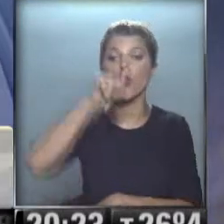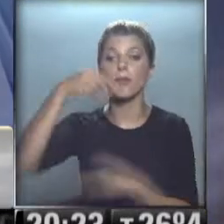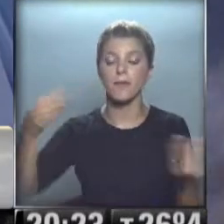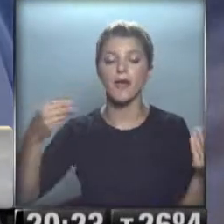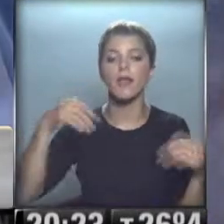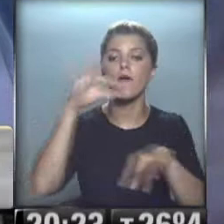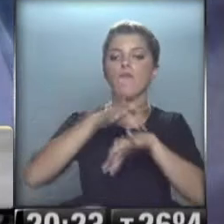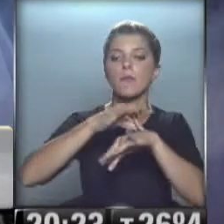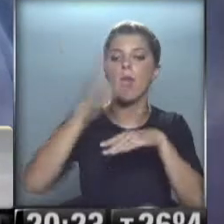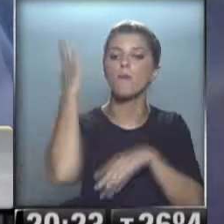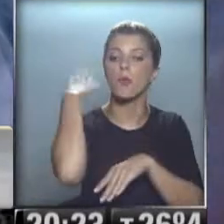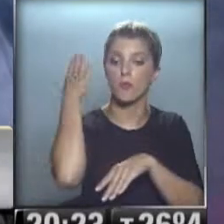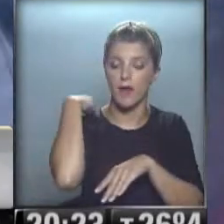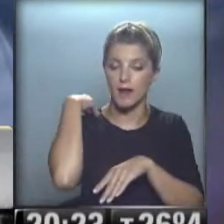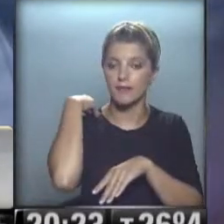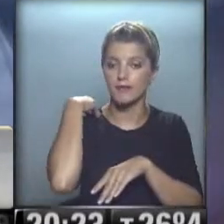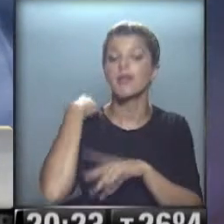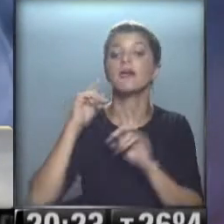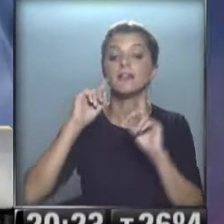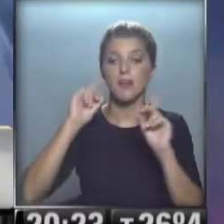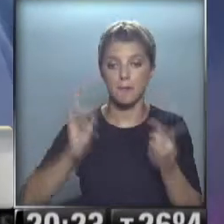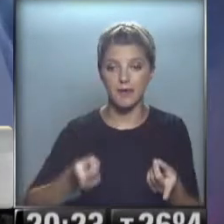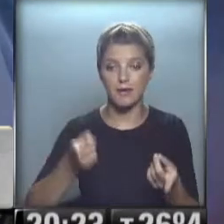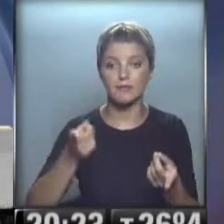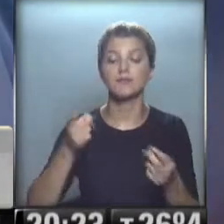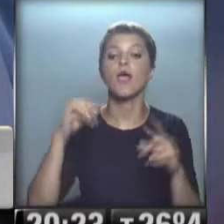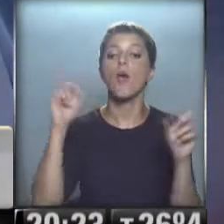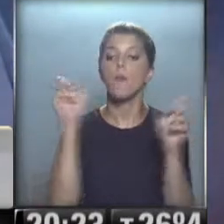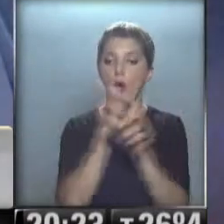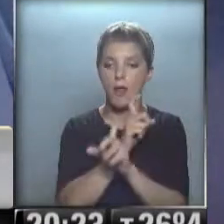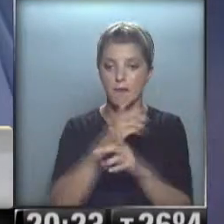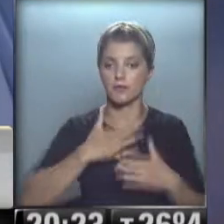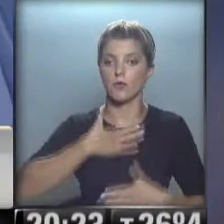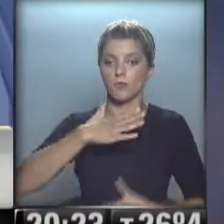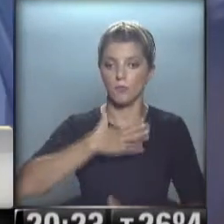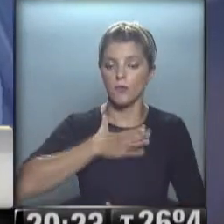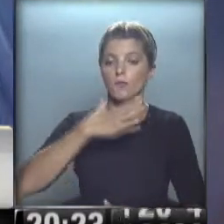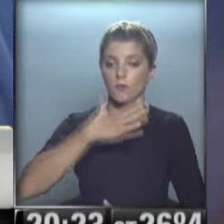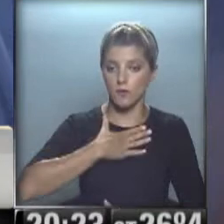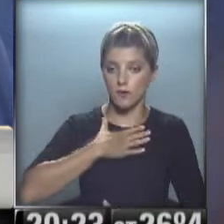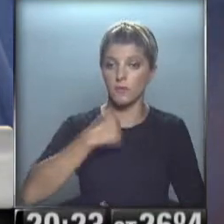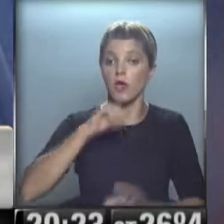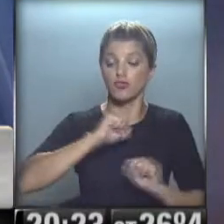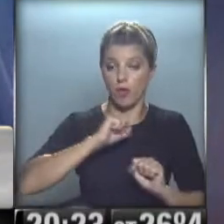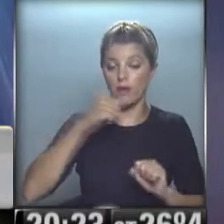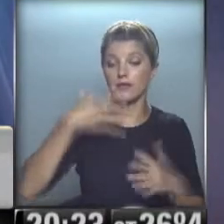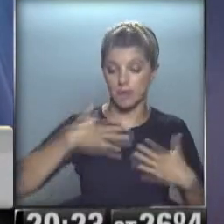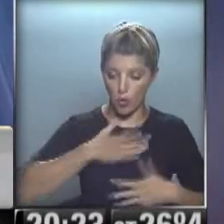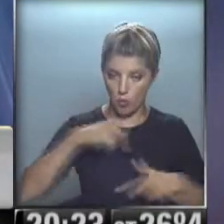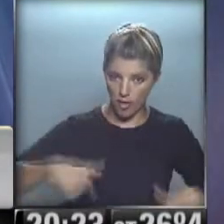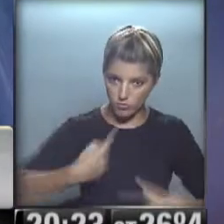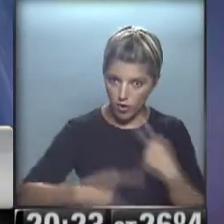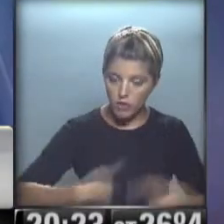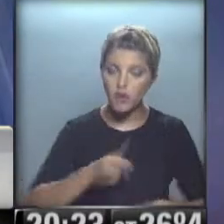pulmonar obstructiva crónica y cardiopatía isquémica con insuficiencia respiratoria, shock circulatorio y falla